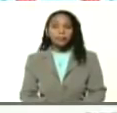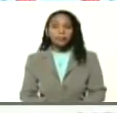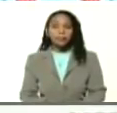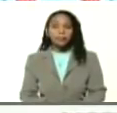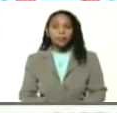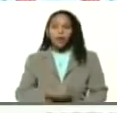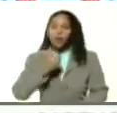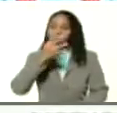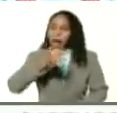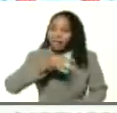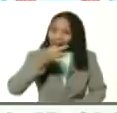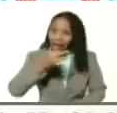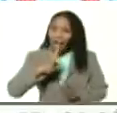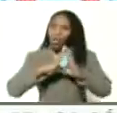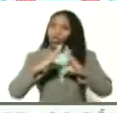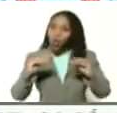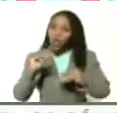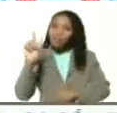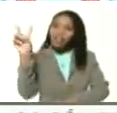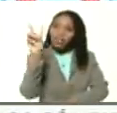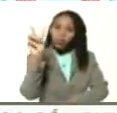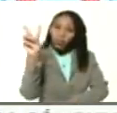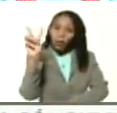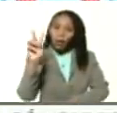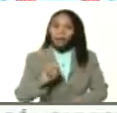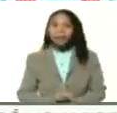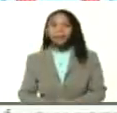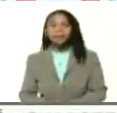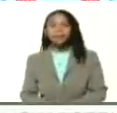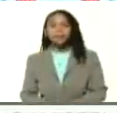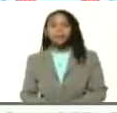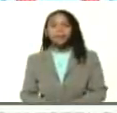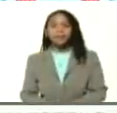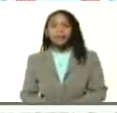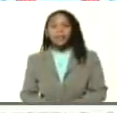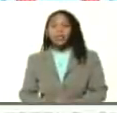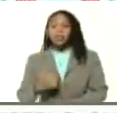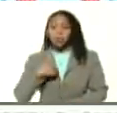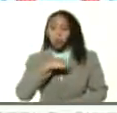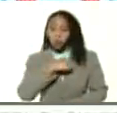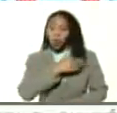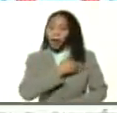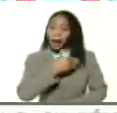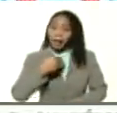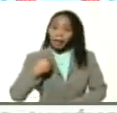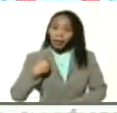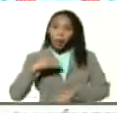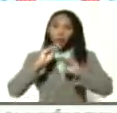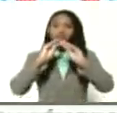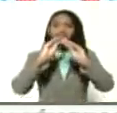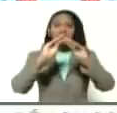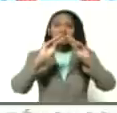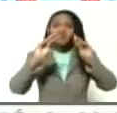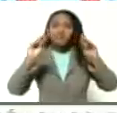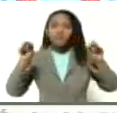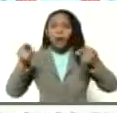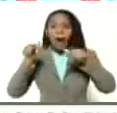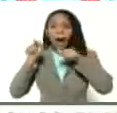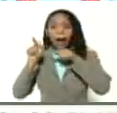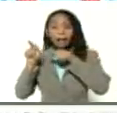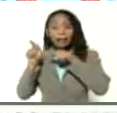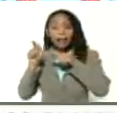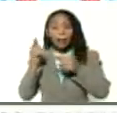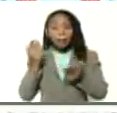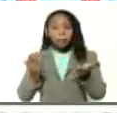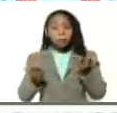Muy buenas tardes para toda Venezuela. Hemos querido convocar esta